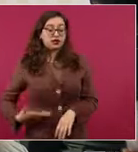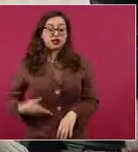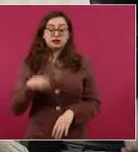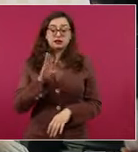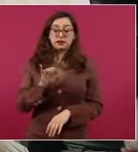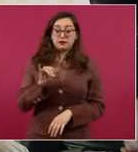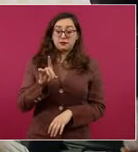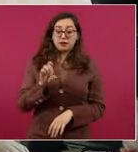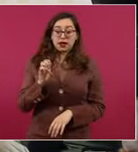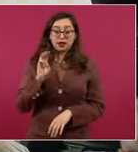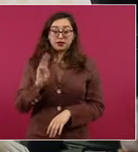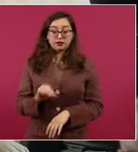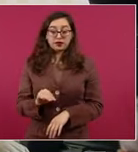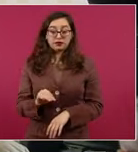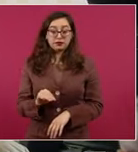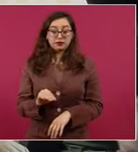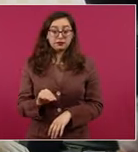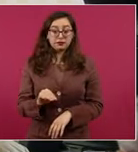pues es un